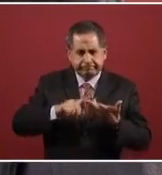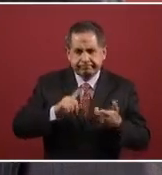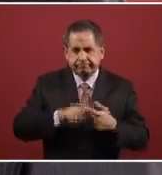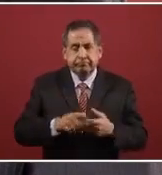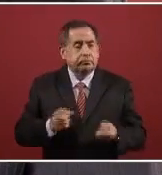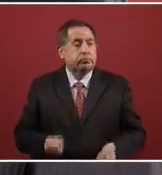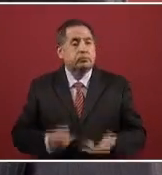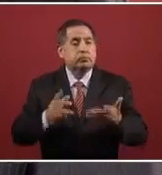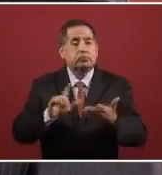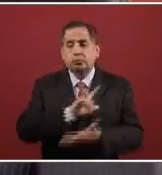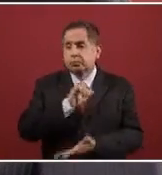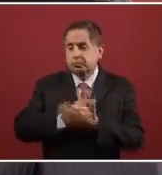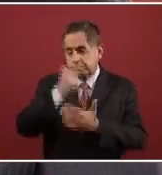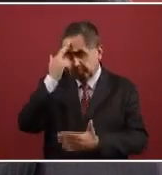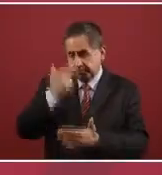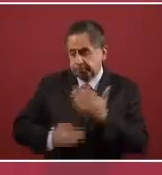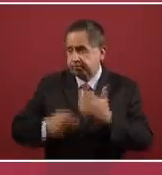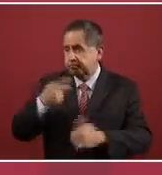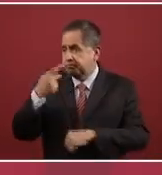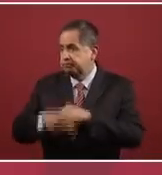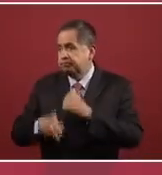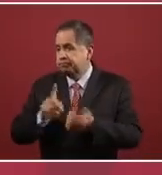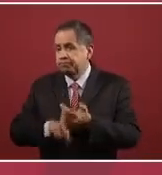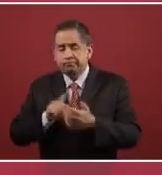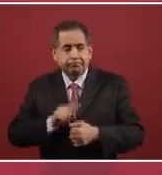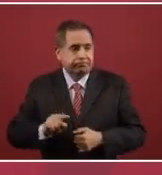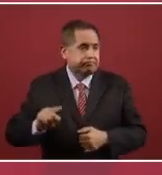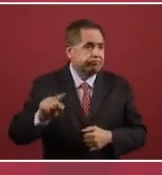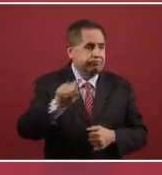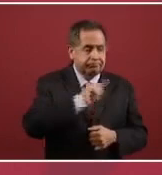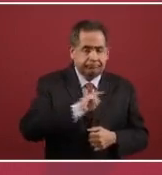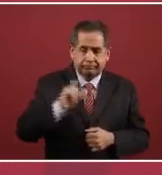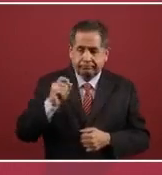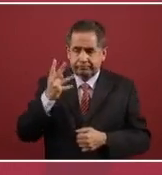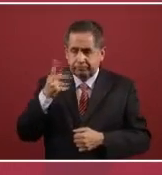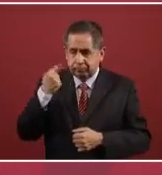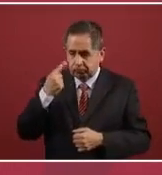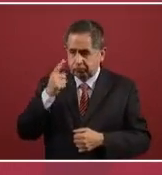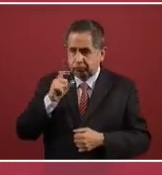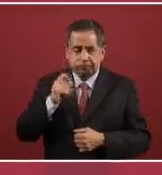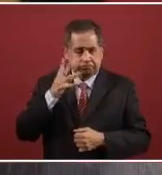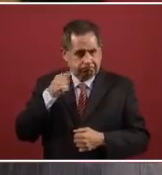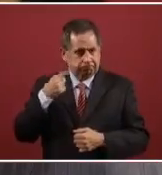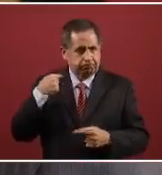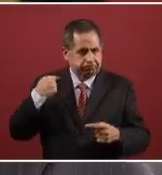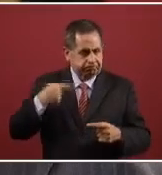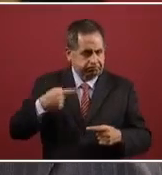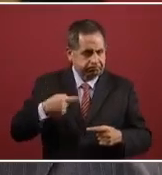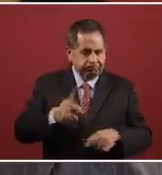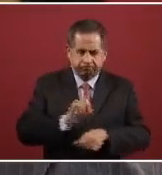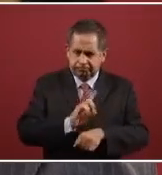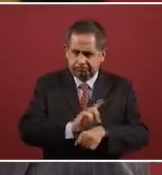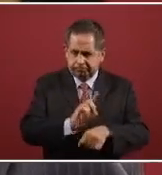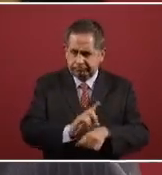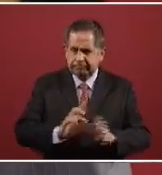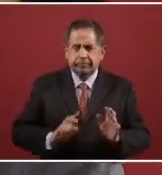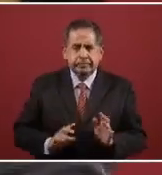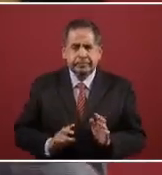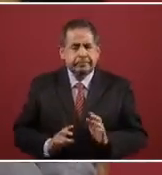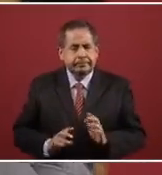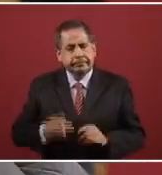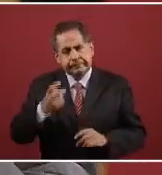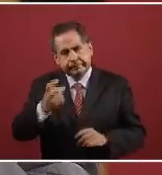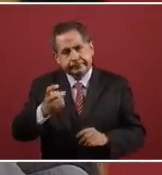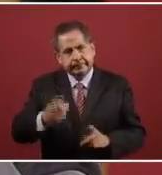cuántos delitos se cometen en las últimas 24 horas. Entonces, iniciamos